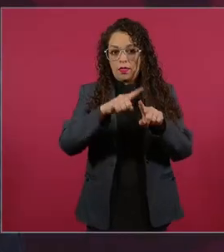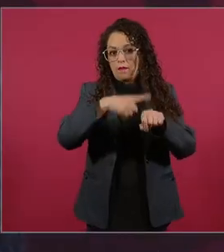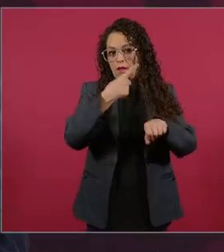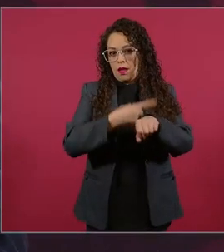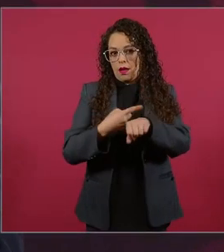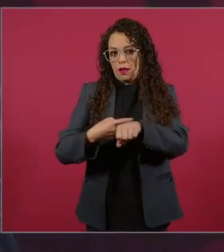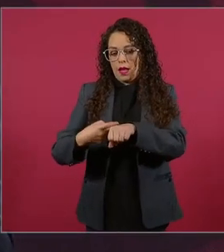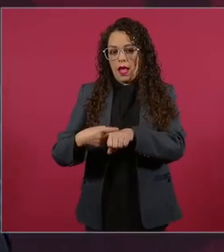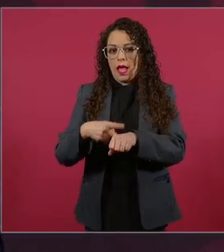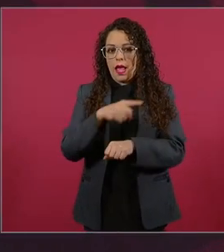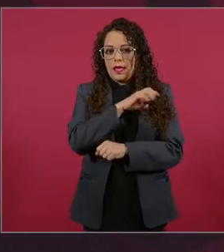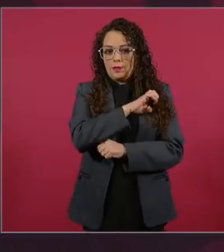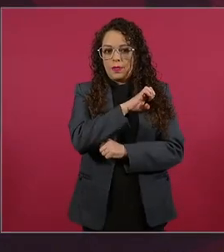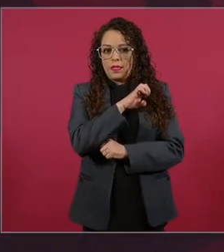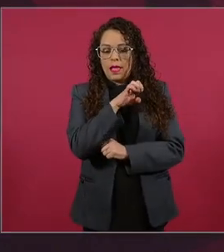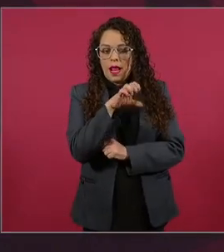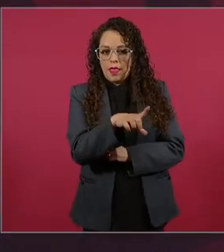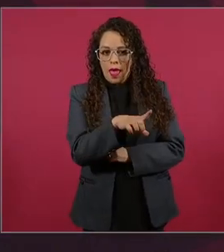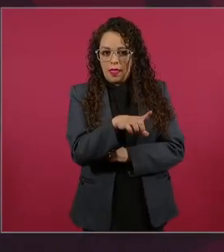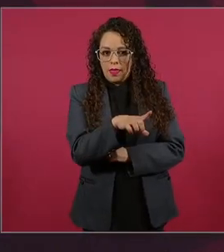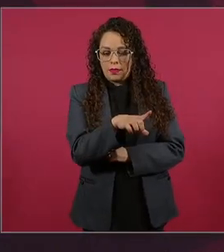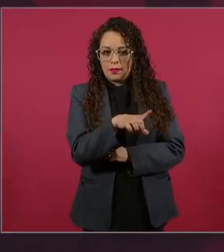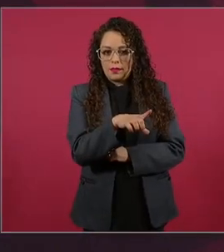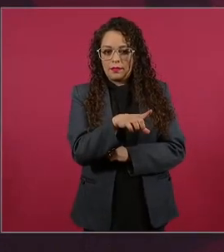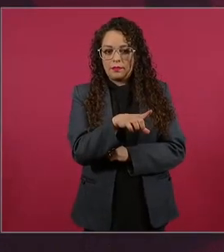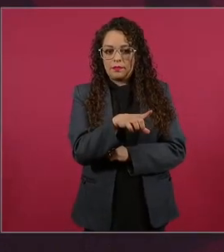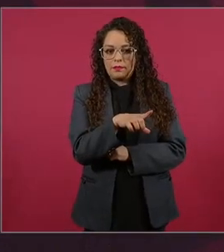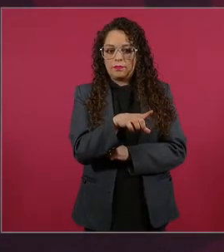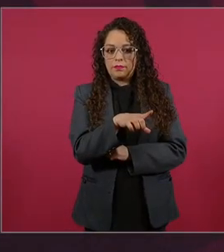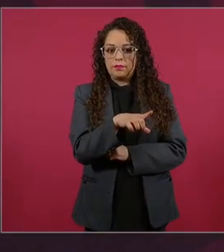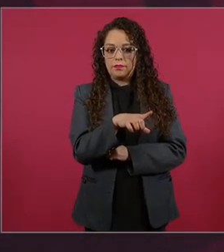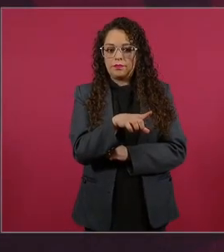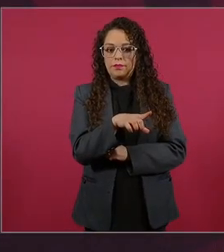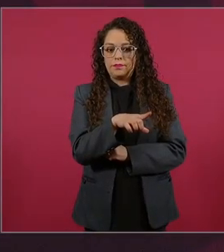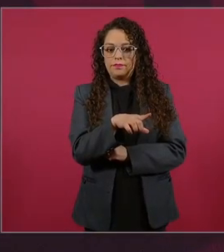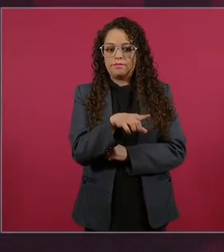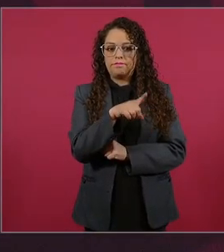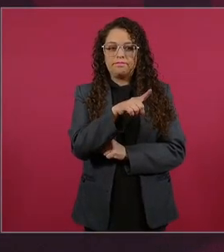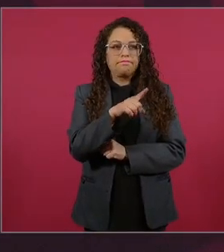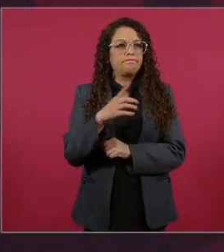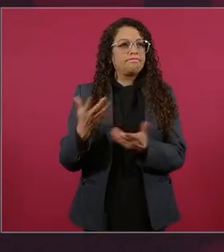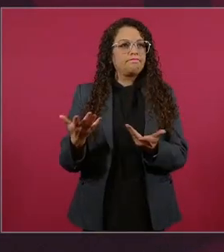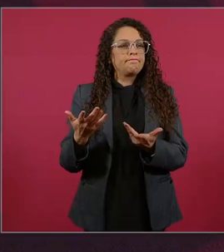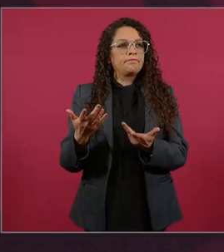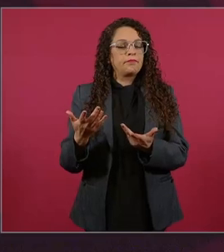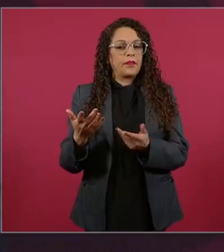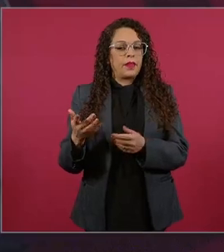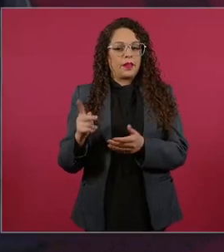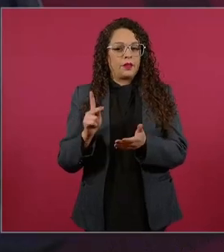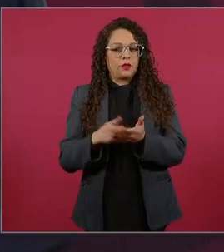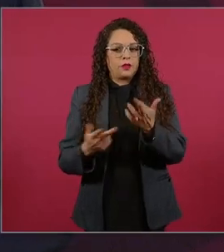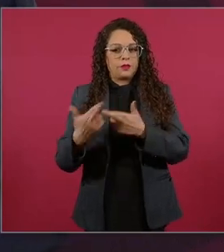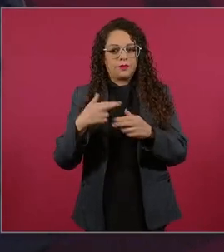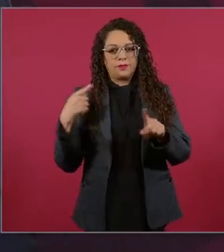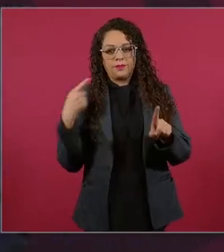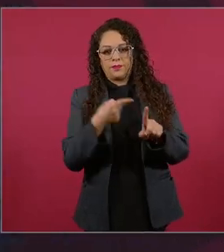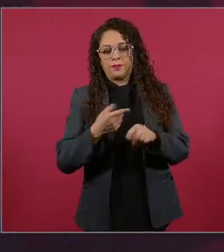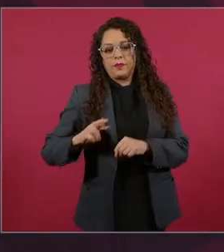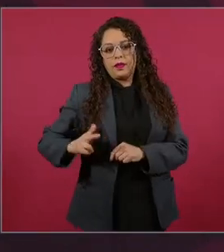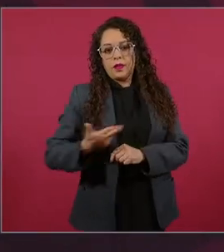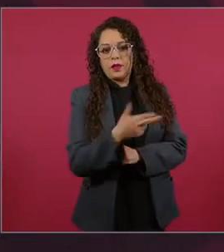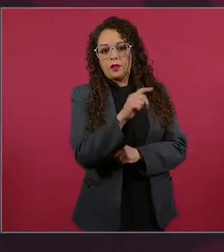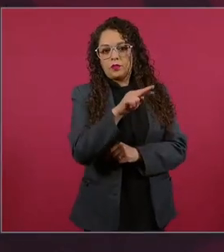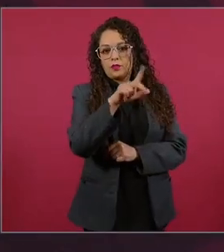Es una, en la protección del río Tula invertimos alrededor de